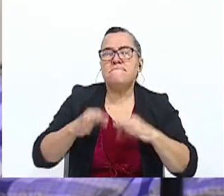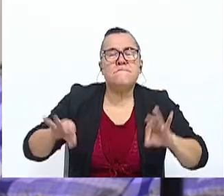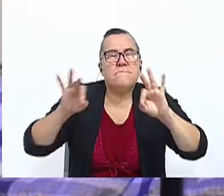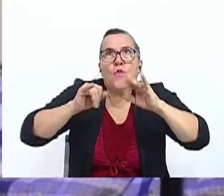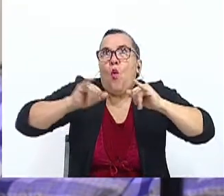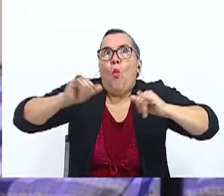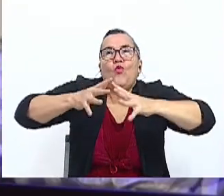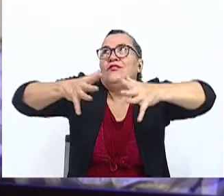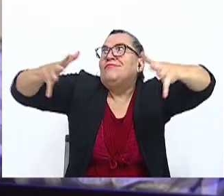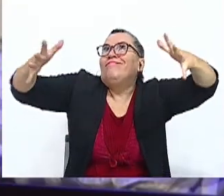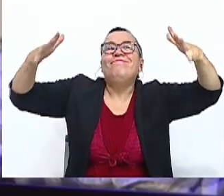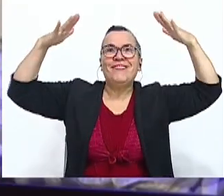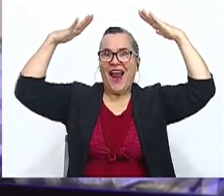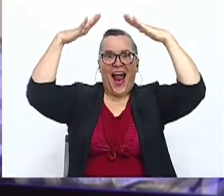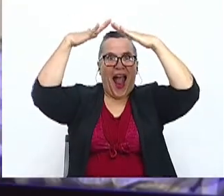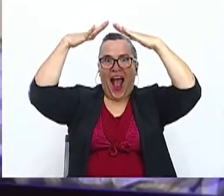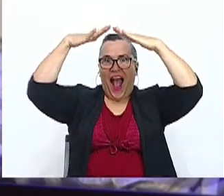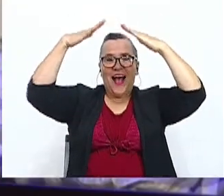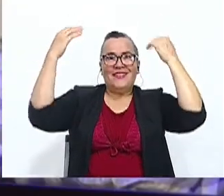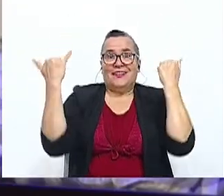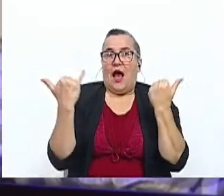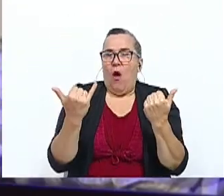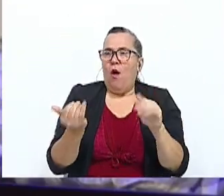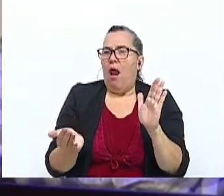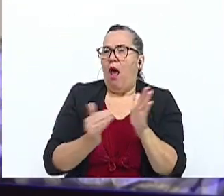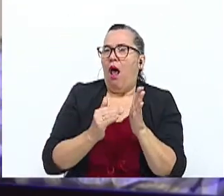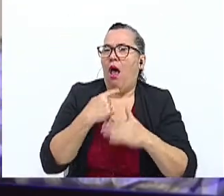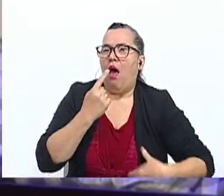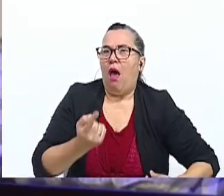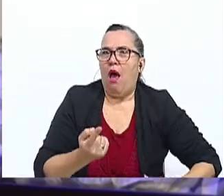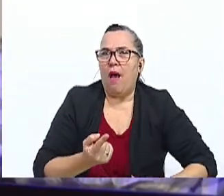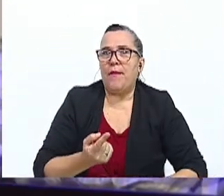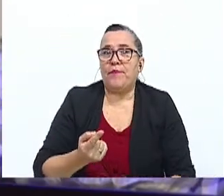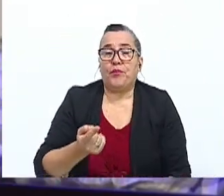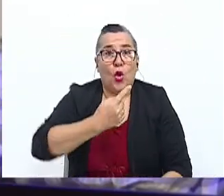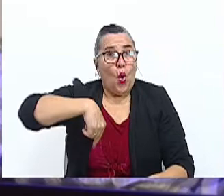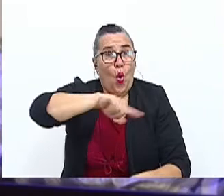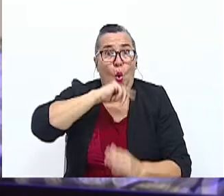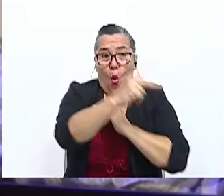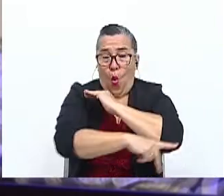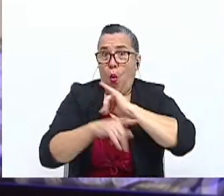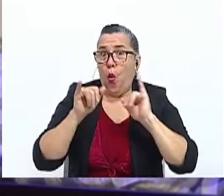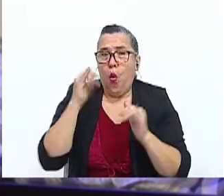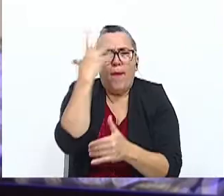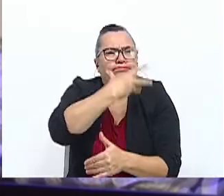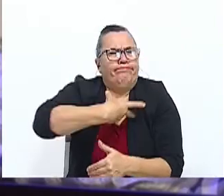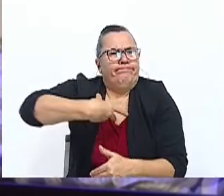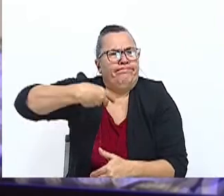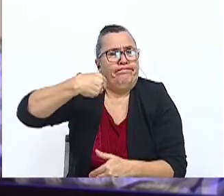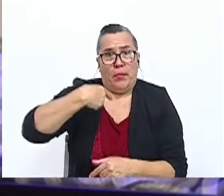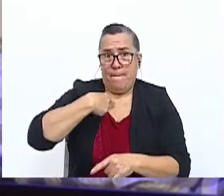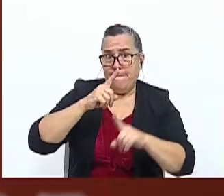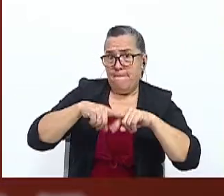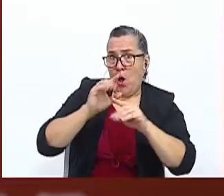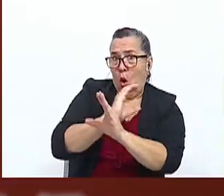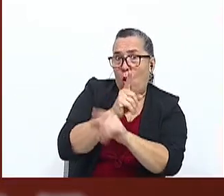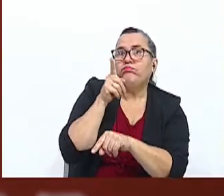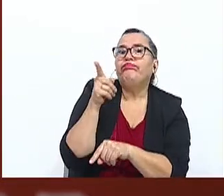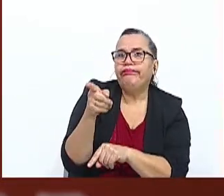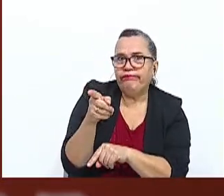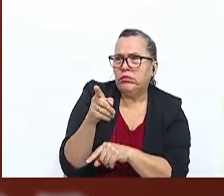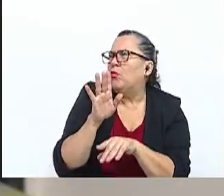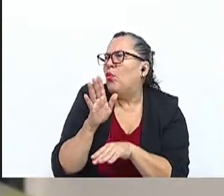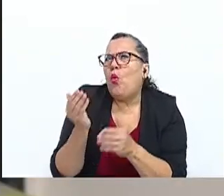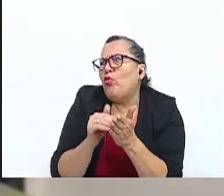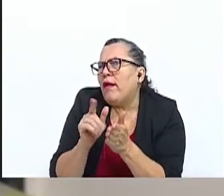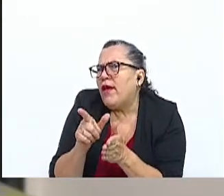gran casa. Ahora repitan conmigo. Nuestro país es hermoso y de mí depende cuidarlo. Va de